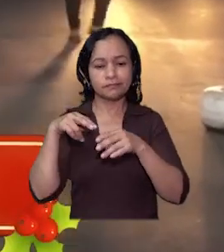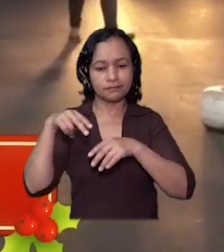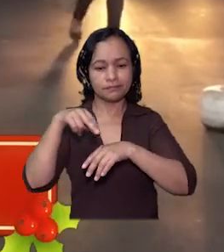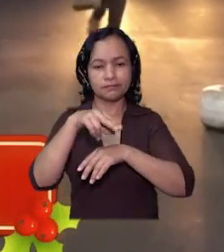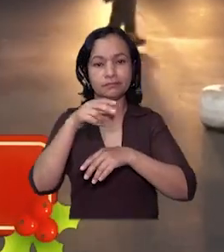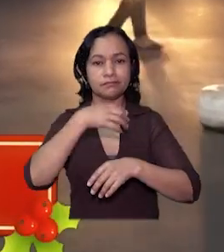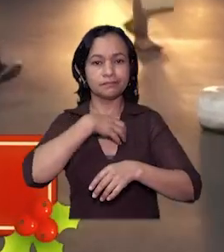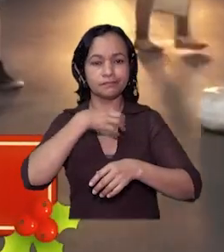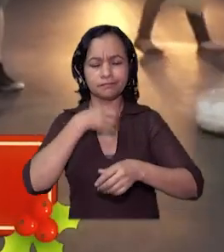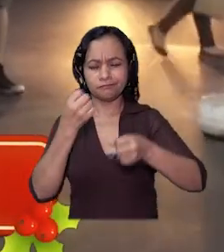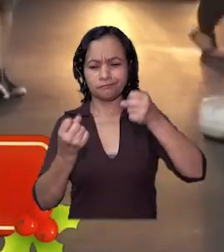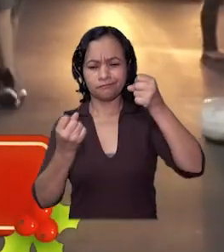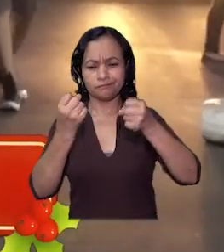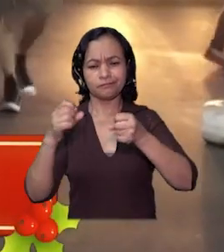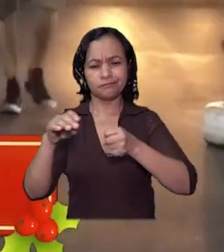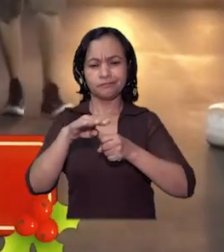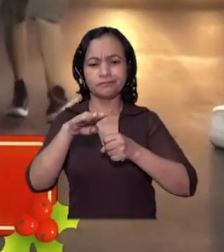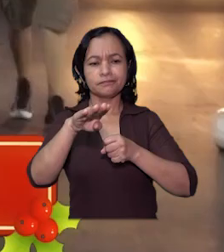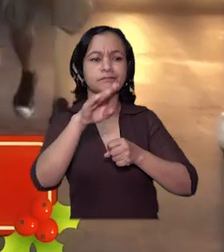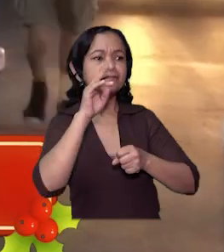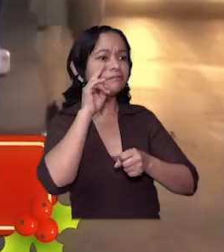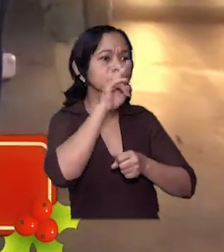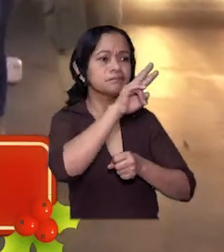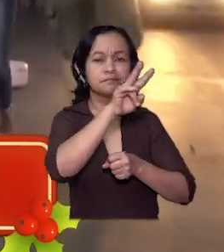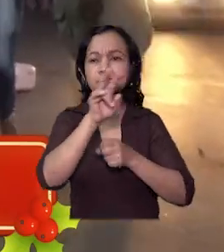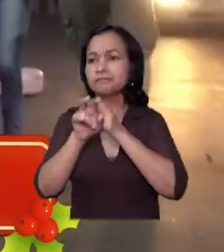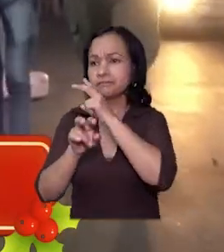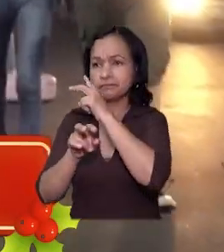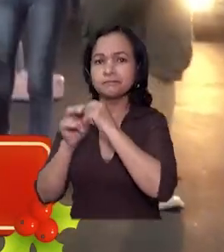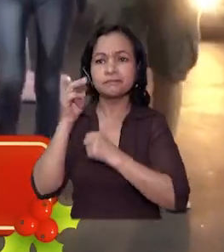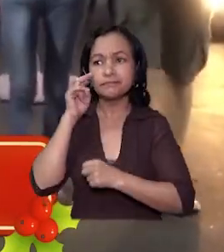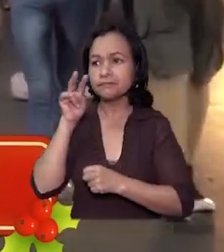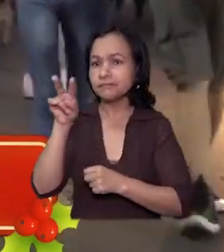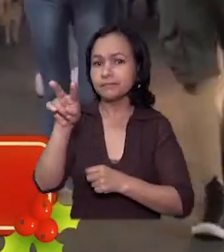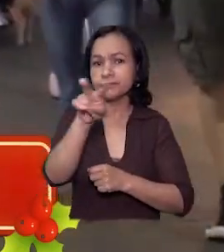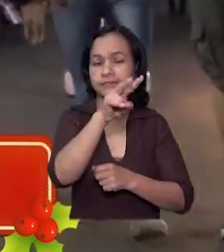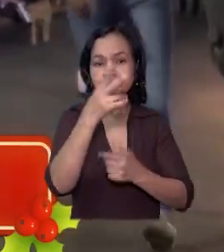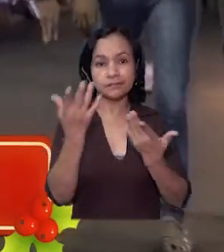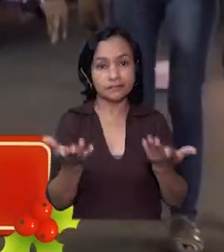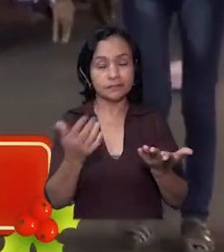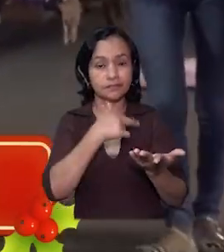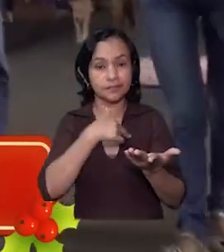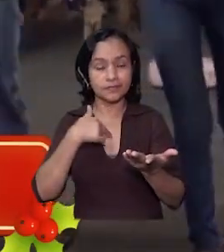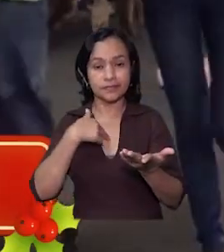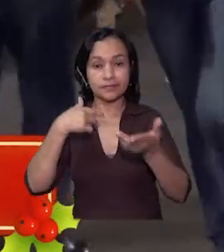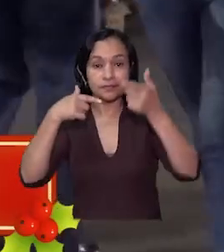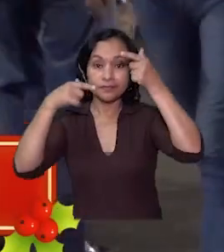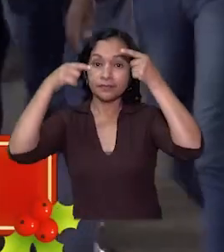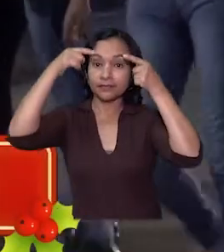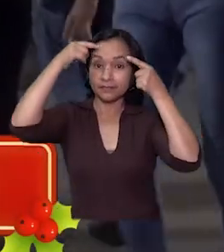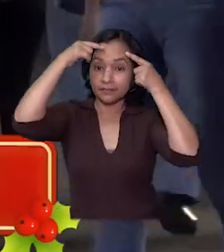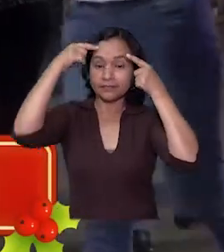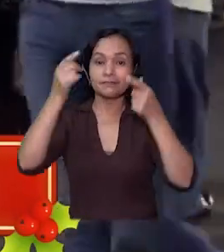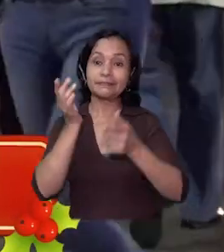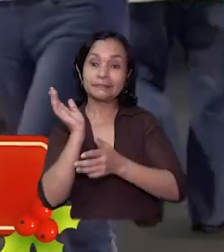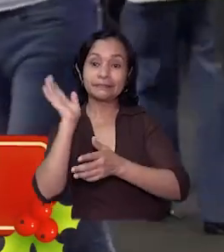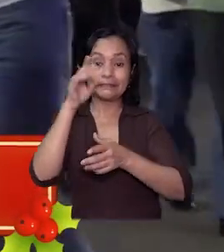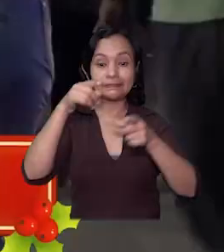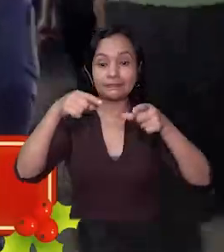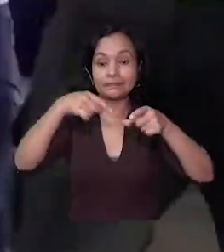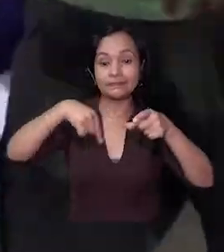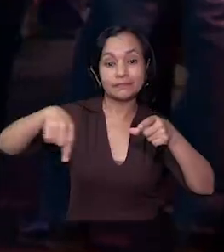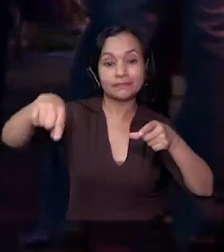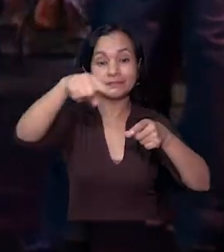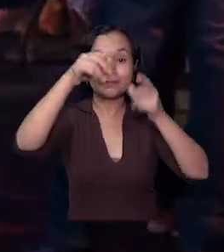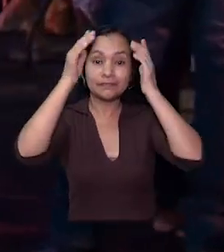en sus respectivos vehículos. Y por supuesto, no es vamos a la Bolívar, es vamos a la Bolívar a ver